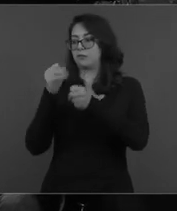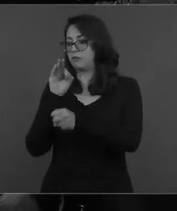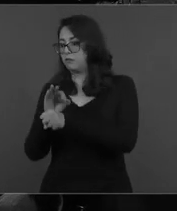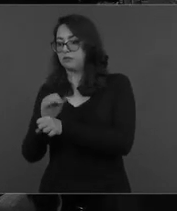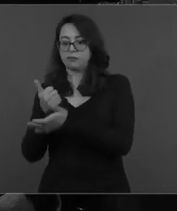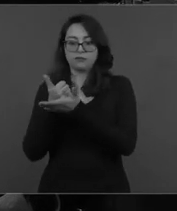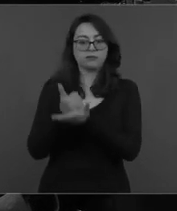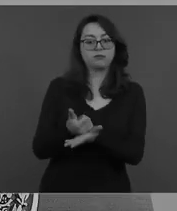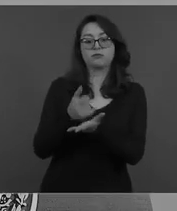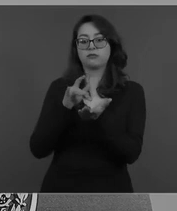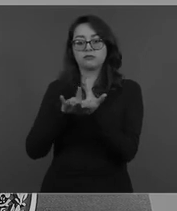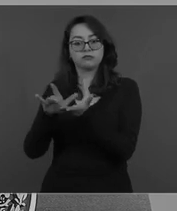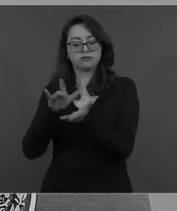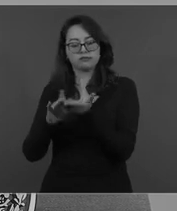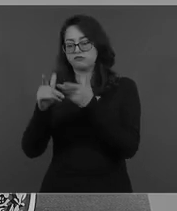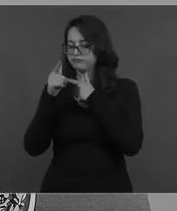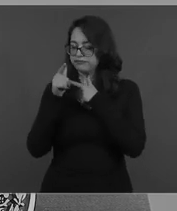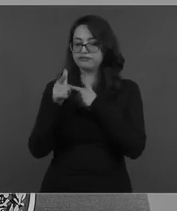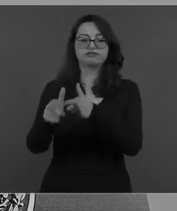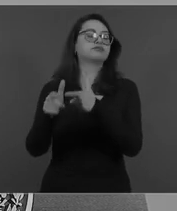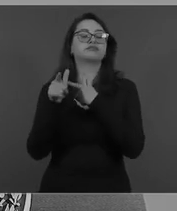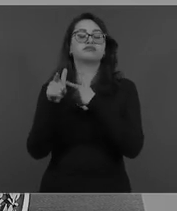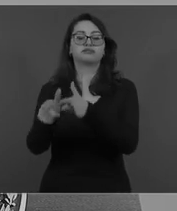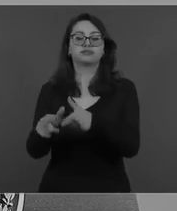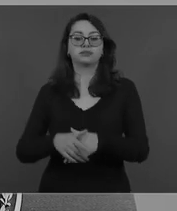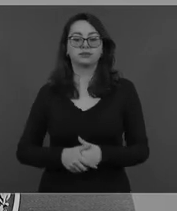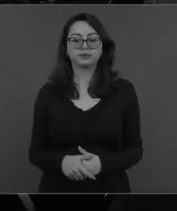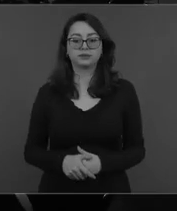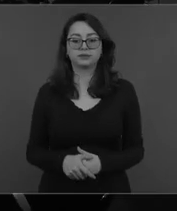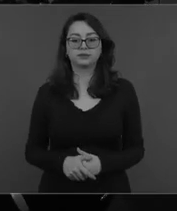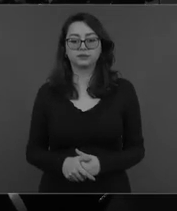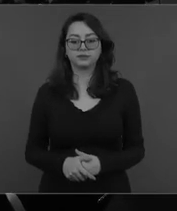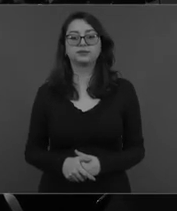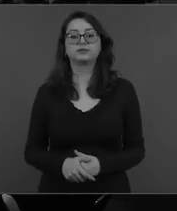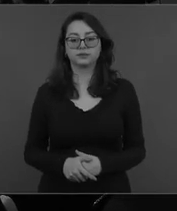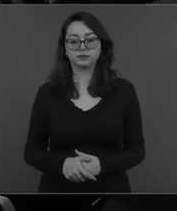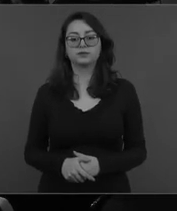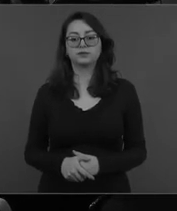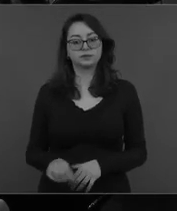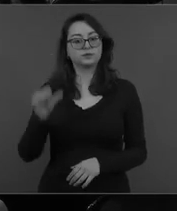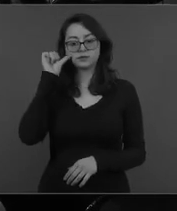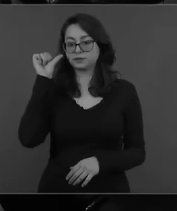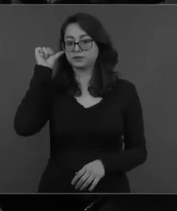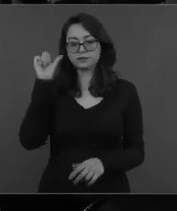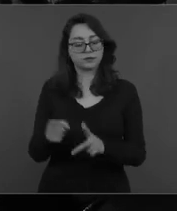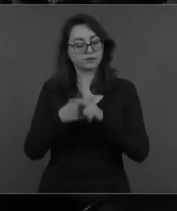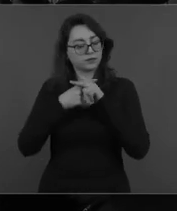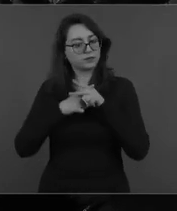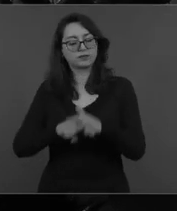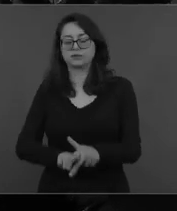apoyo a la población afectada. Eso es. Sí, se aplicó desde ayer.